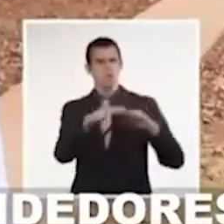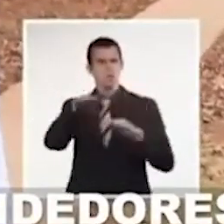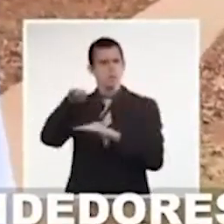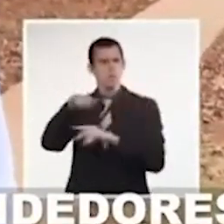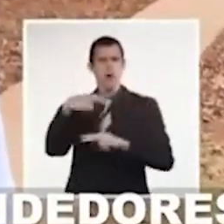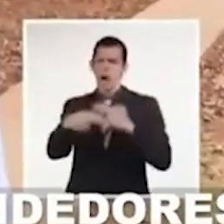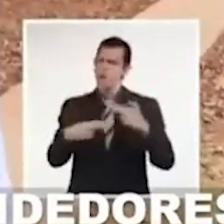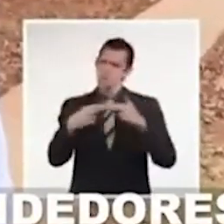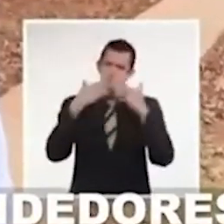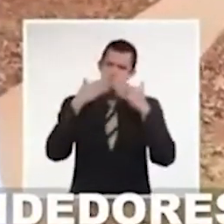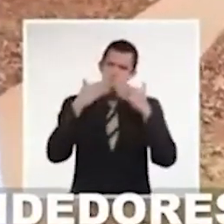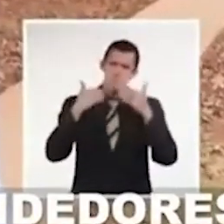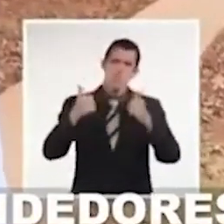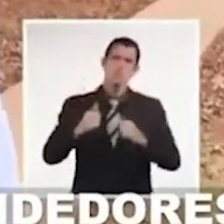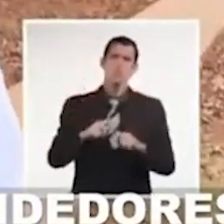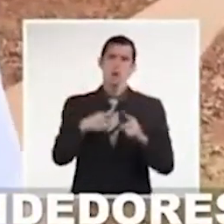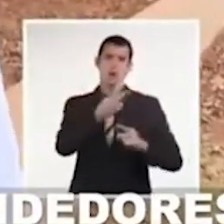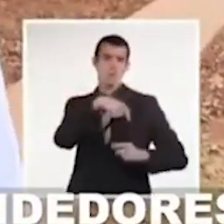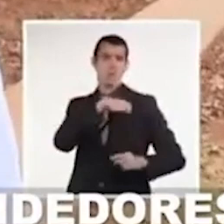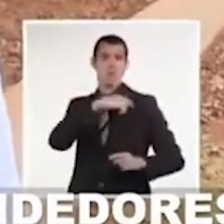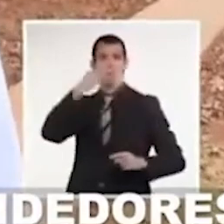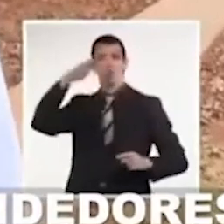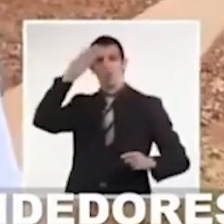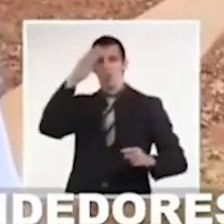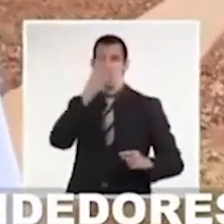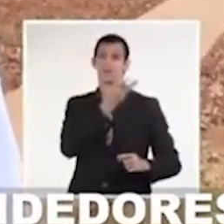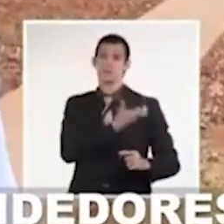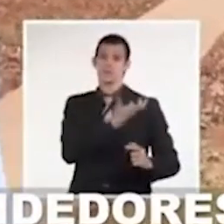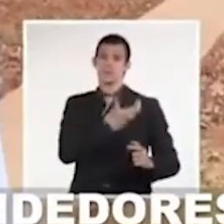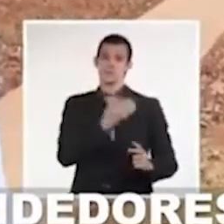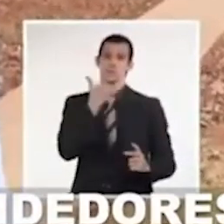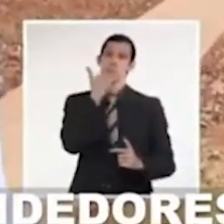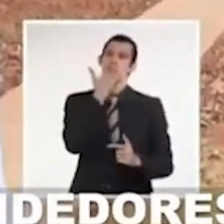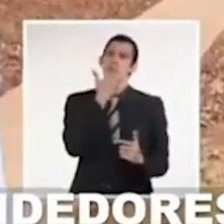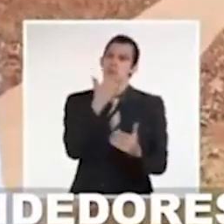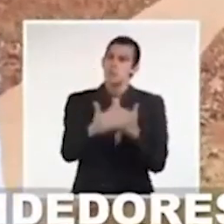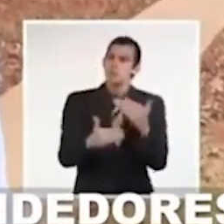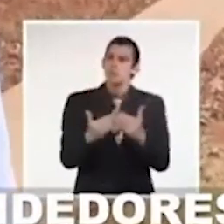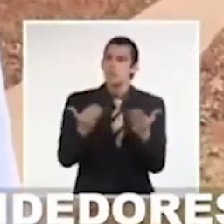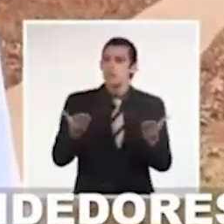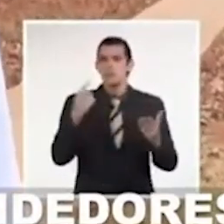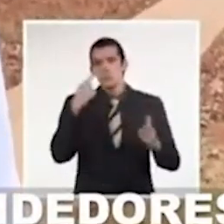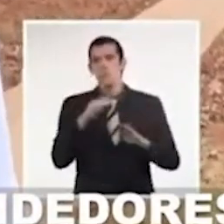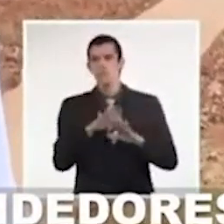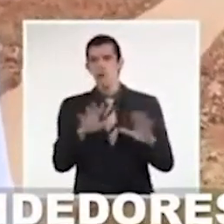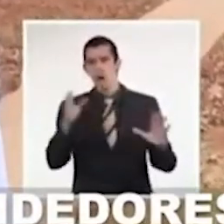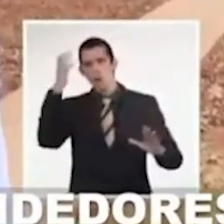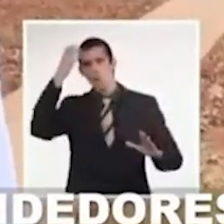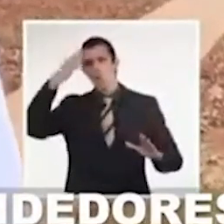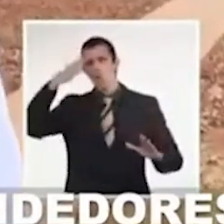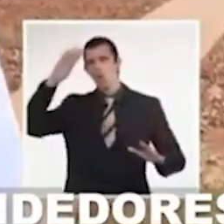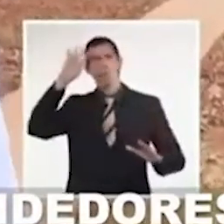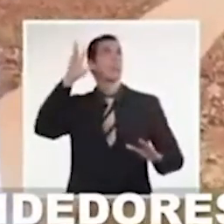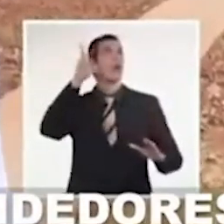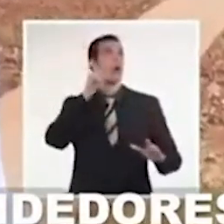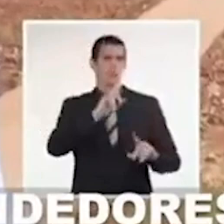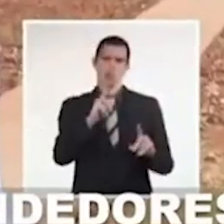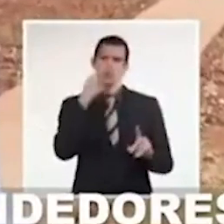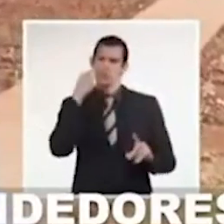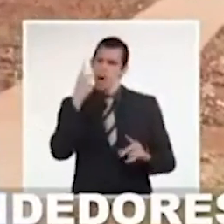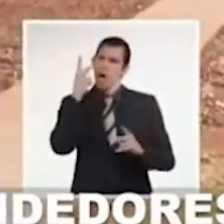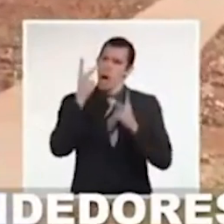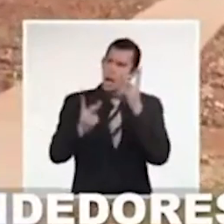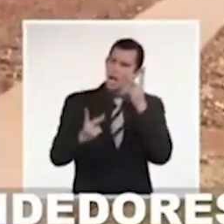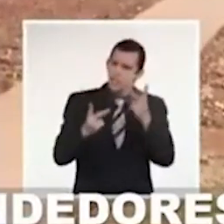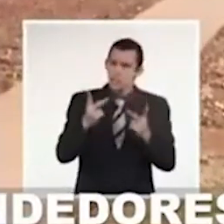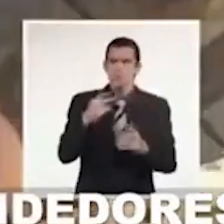afecta seriamente a la población y bueno, ya vemos que el gobierno cubano se está proyectando en función de solucionar